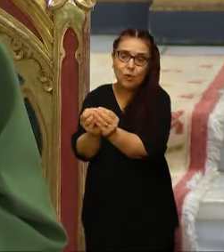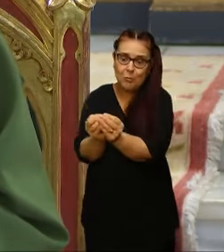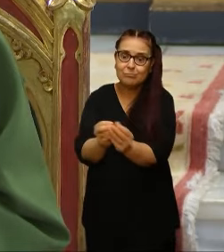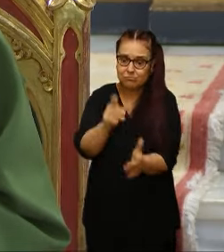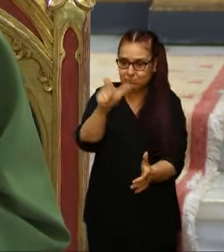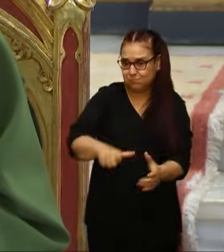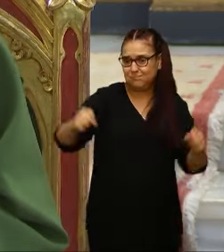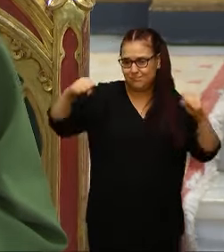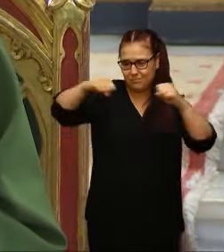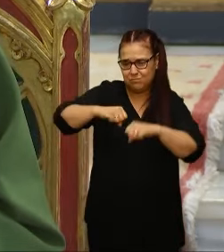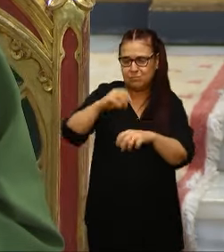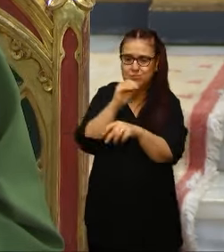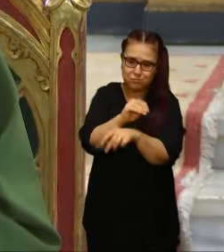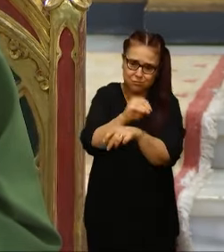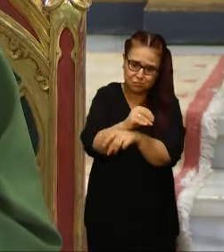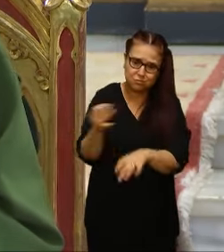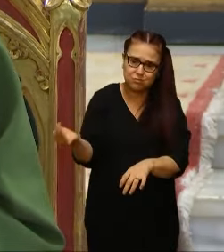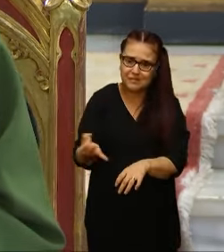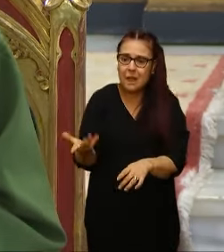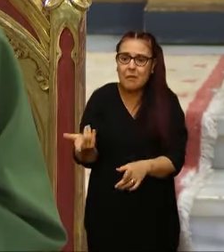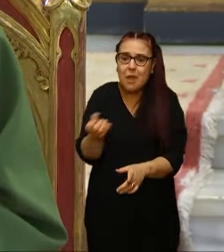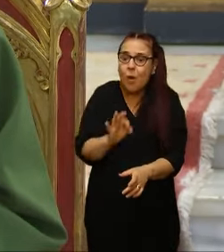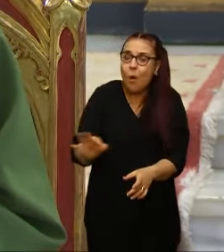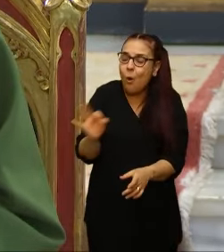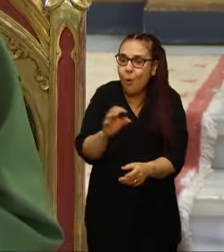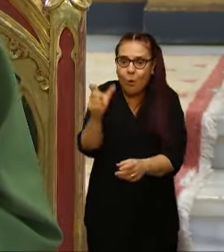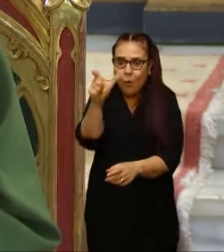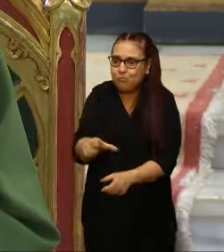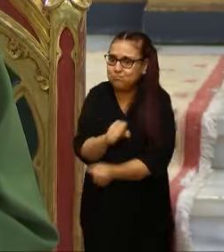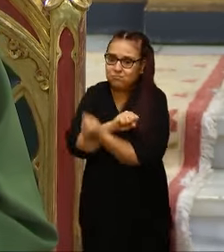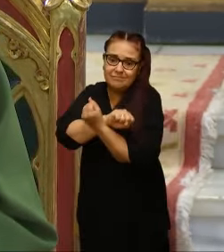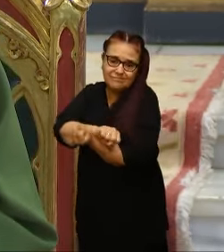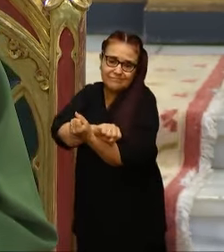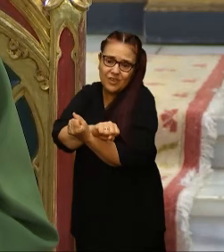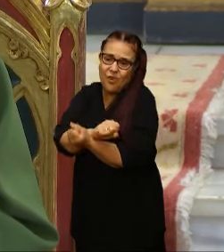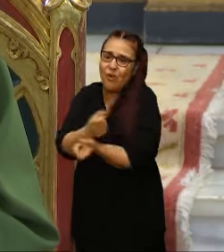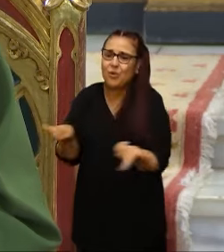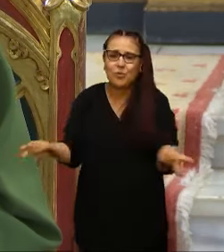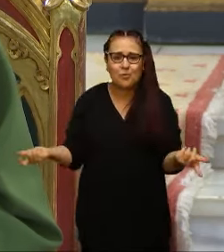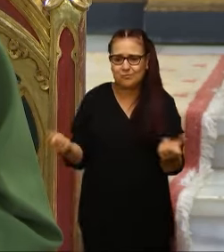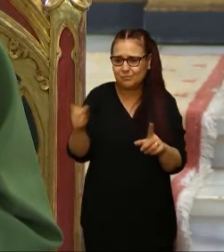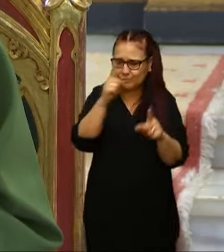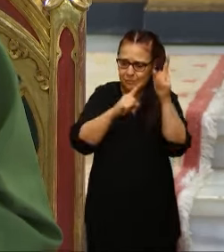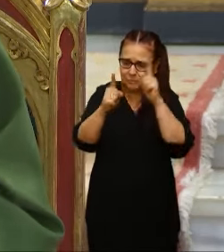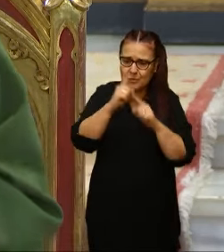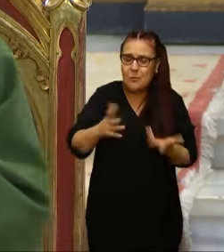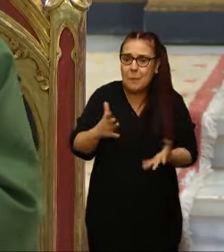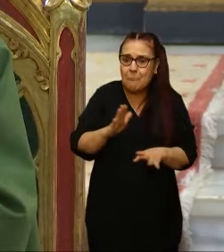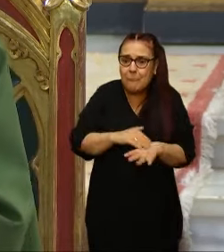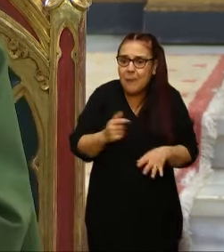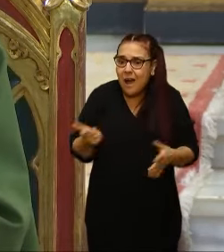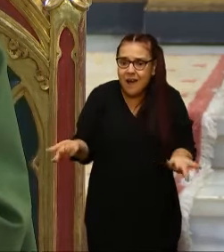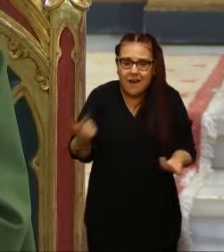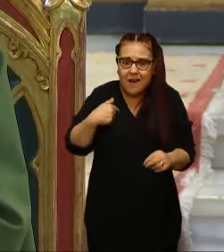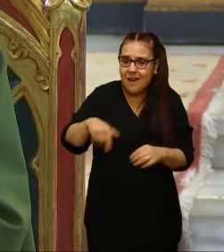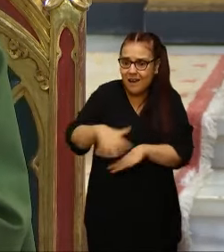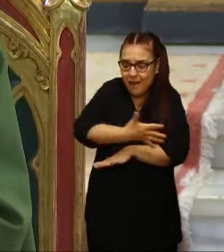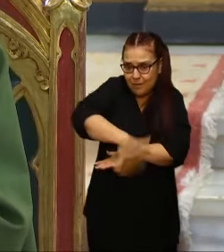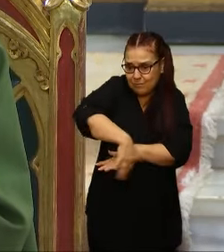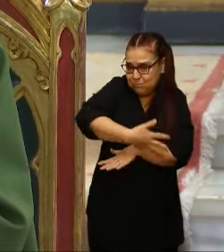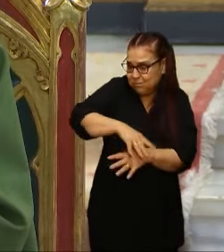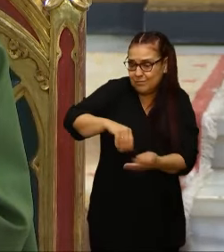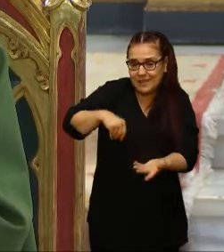ancianos que hay que cuidar, los que están en la cárcel, los que tienen una dificultad grave para salir, en estos